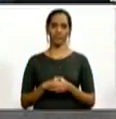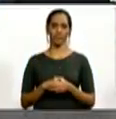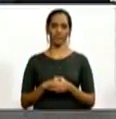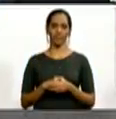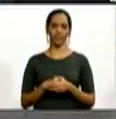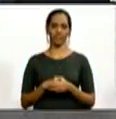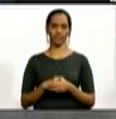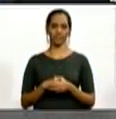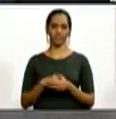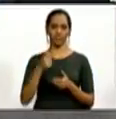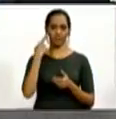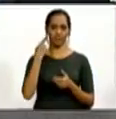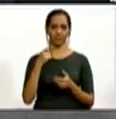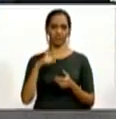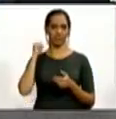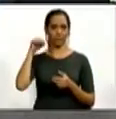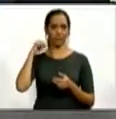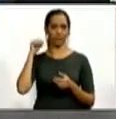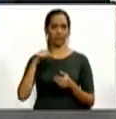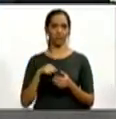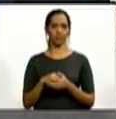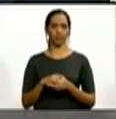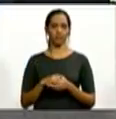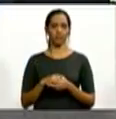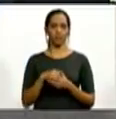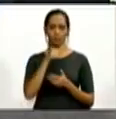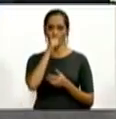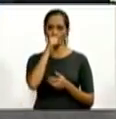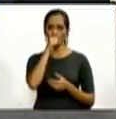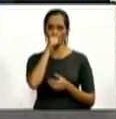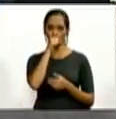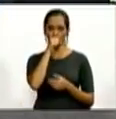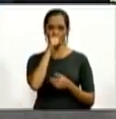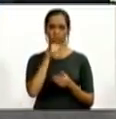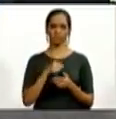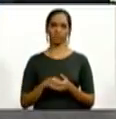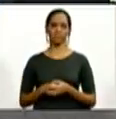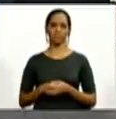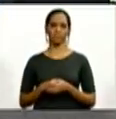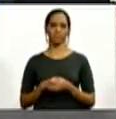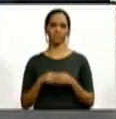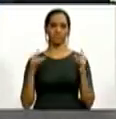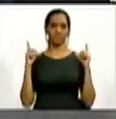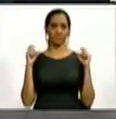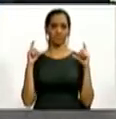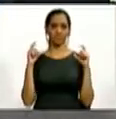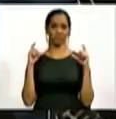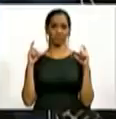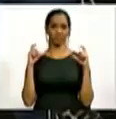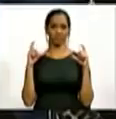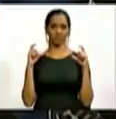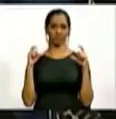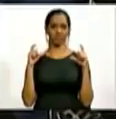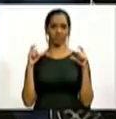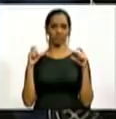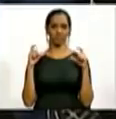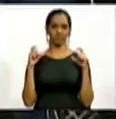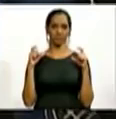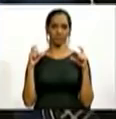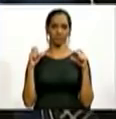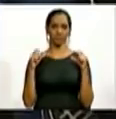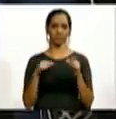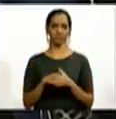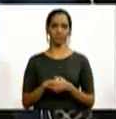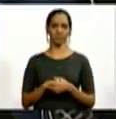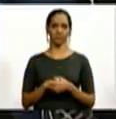la foto de amor. Por favor, si la tenemos allí. ¿La foto? La foto la acabo de colocar en el grupo, compañero. Tenemos dos minutos. No,